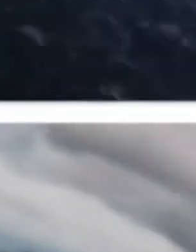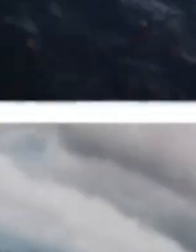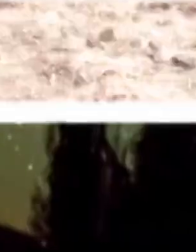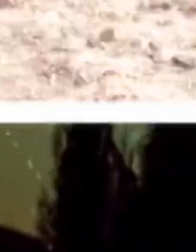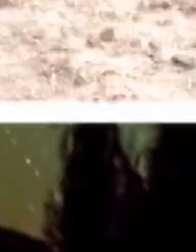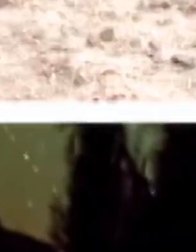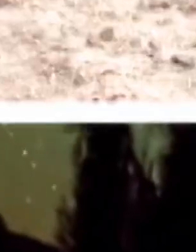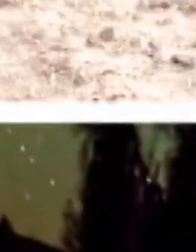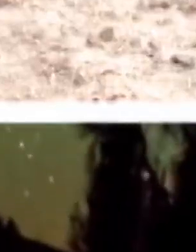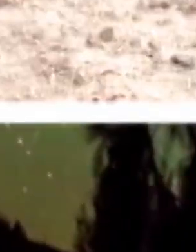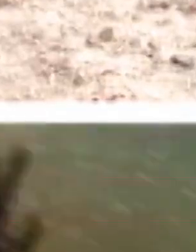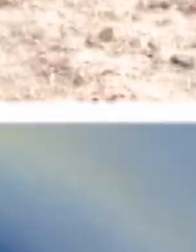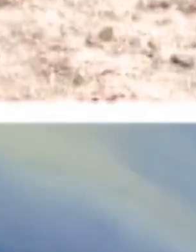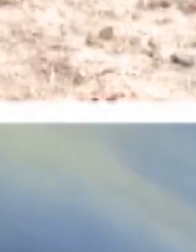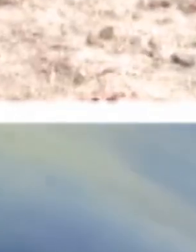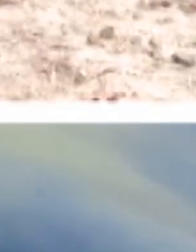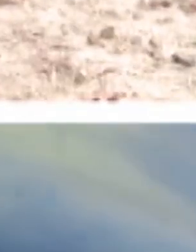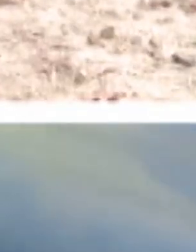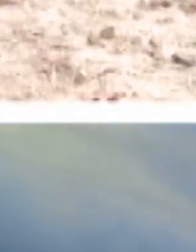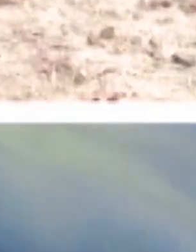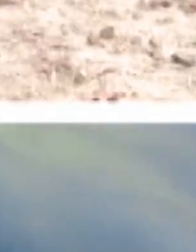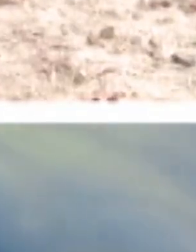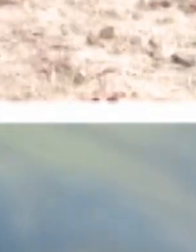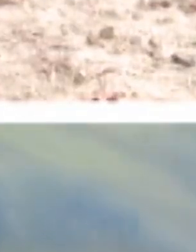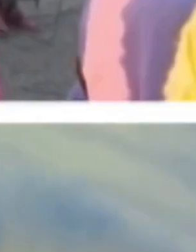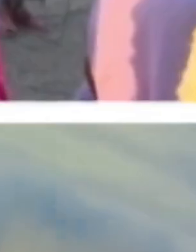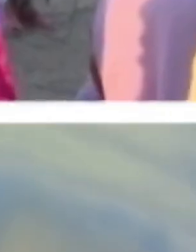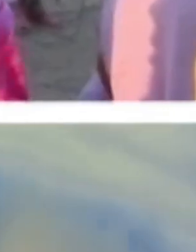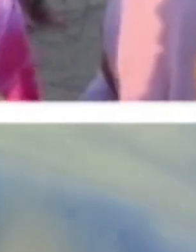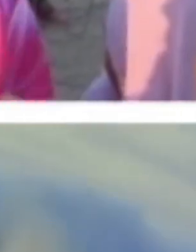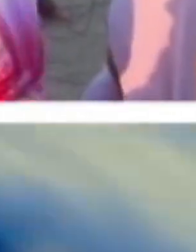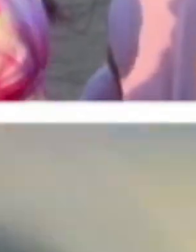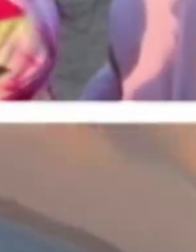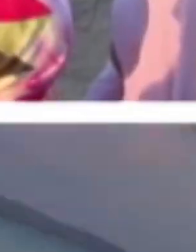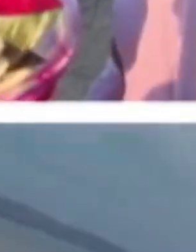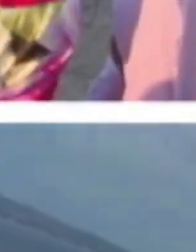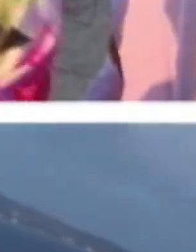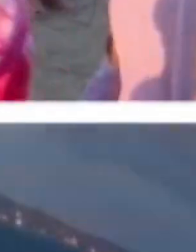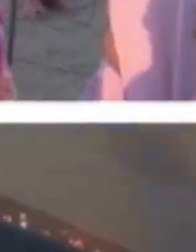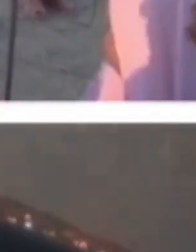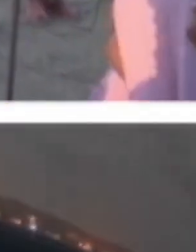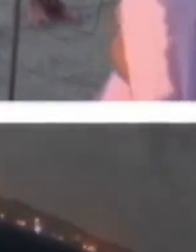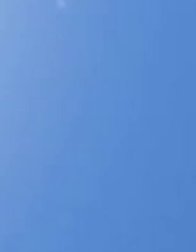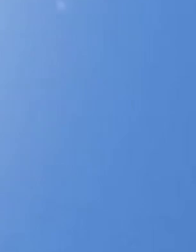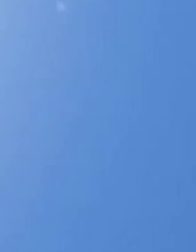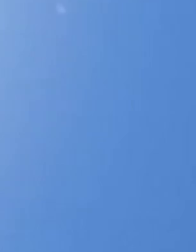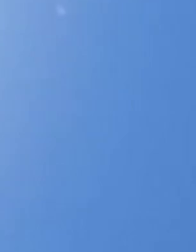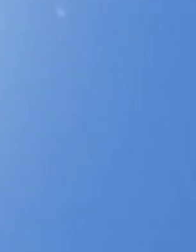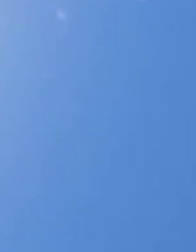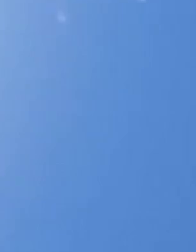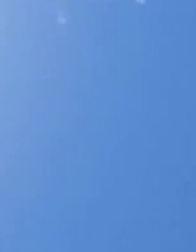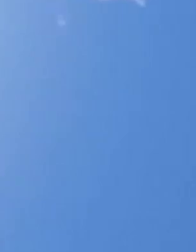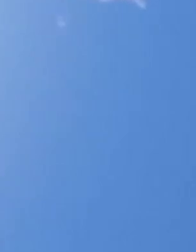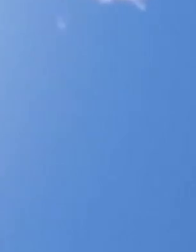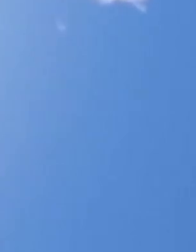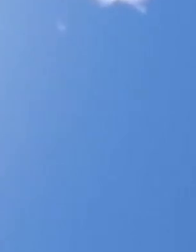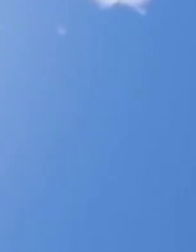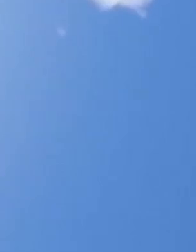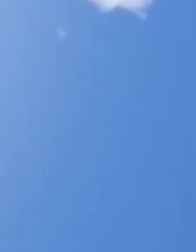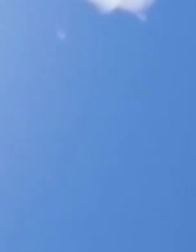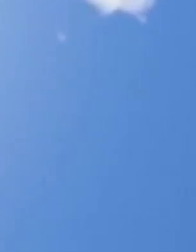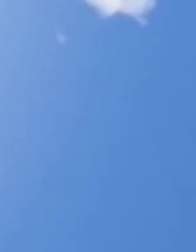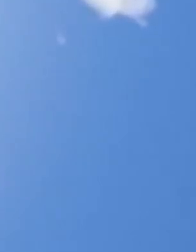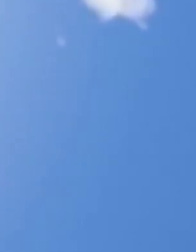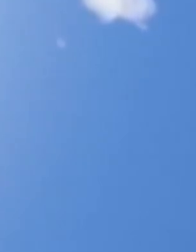futuro? Sequía en Kenia. Combatir el cambio climático con creatividad. Este martes a las 10